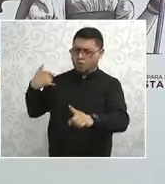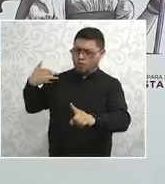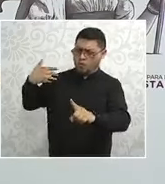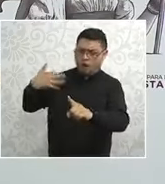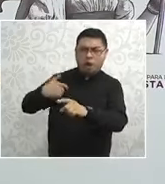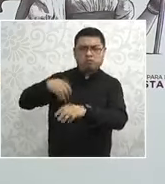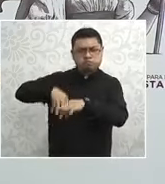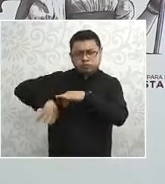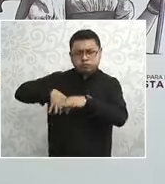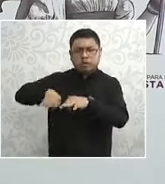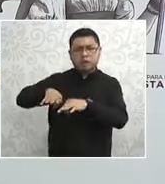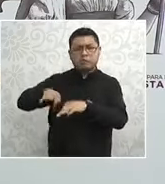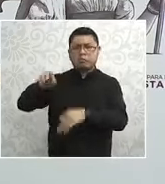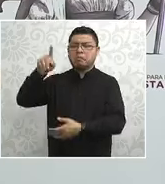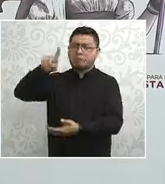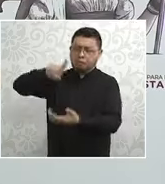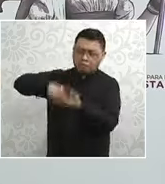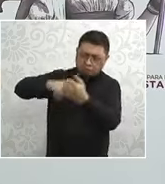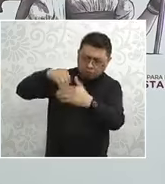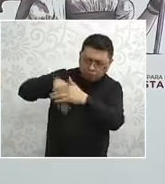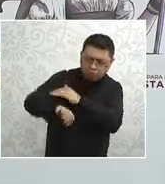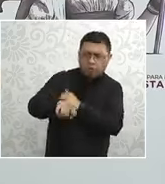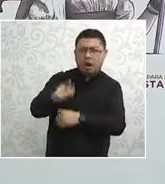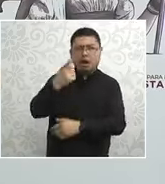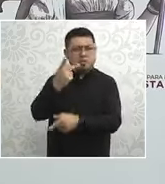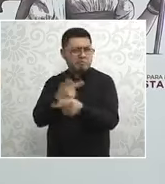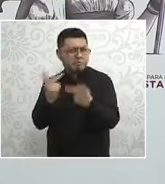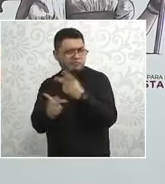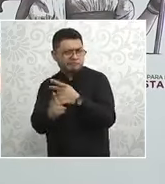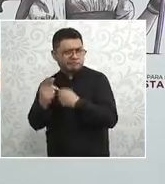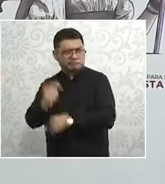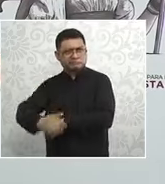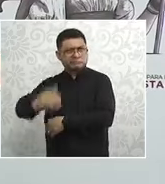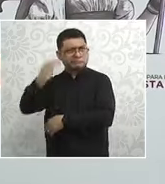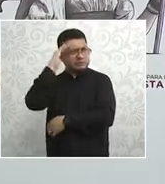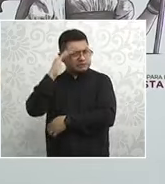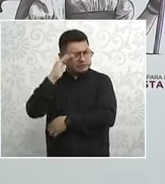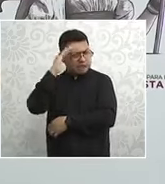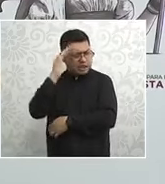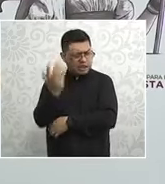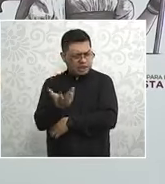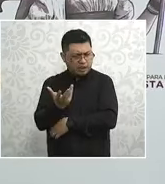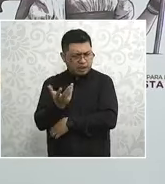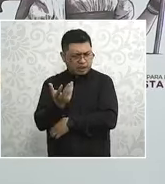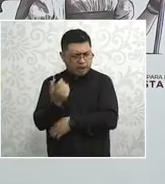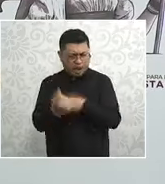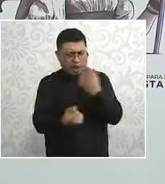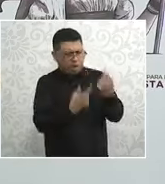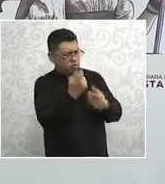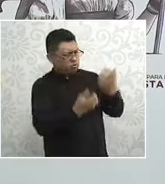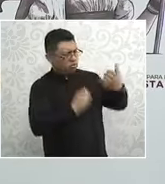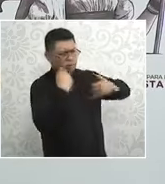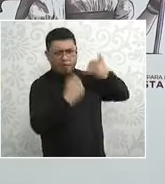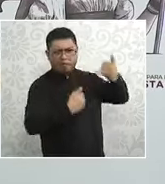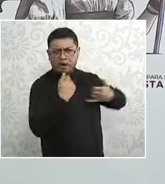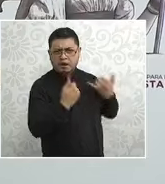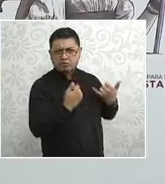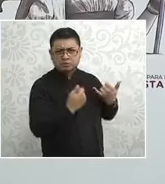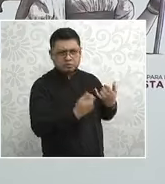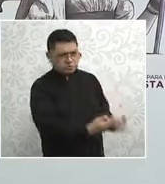la preparatoria y se preguntó por qué hay muchos jóvenes como yo que no entraron a La preparatoria